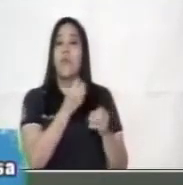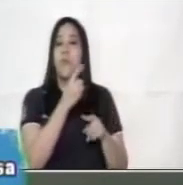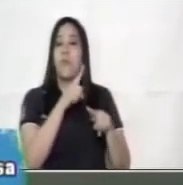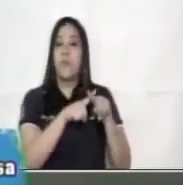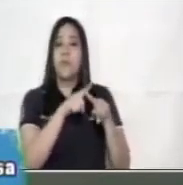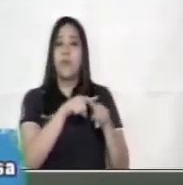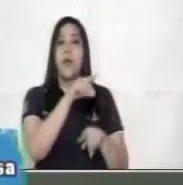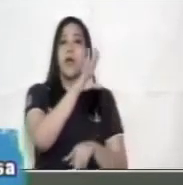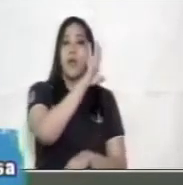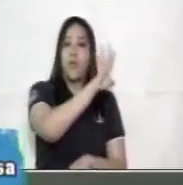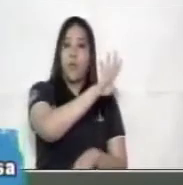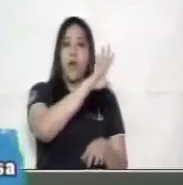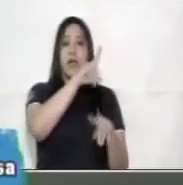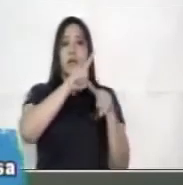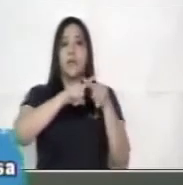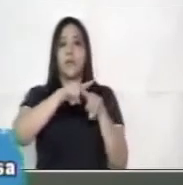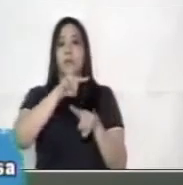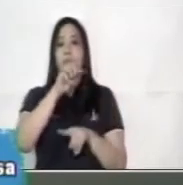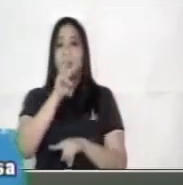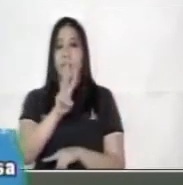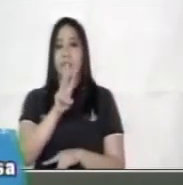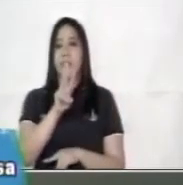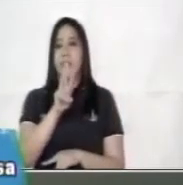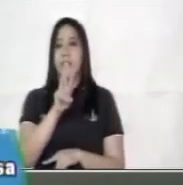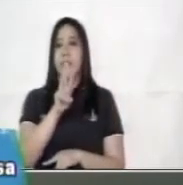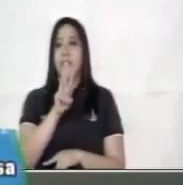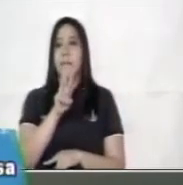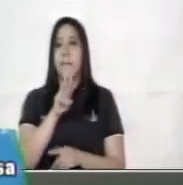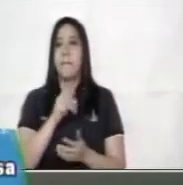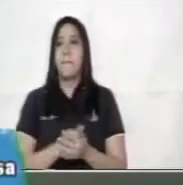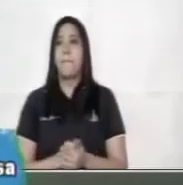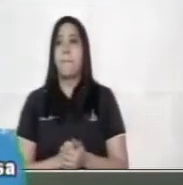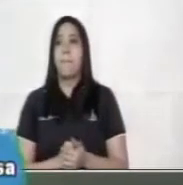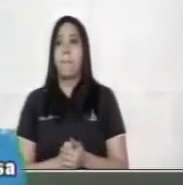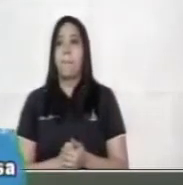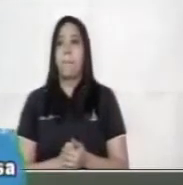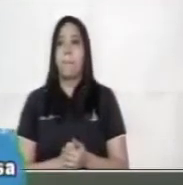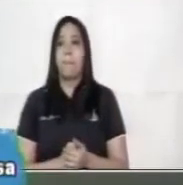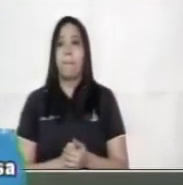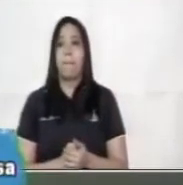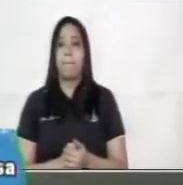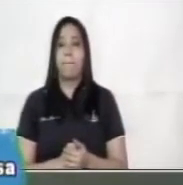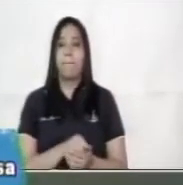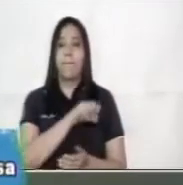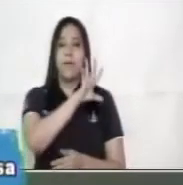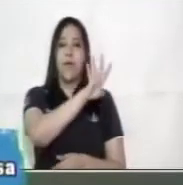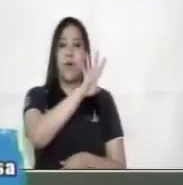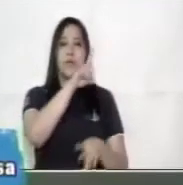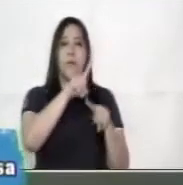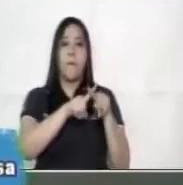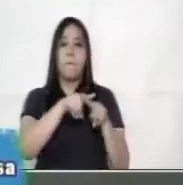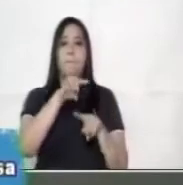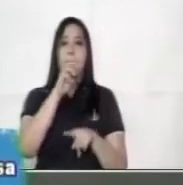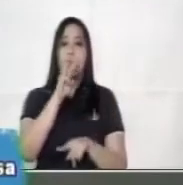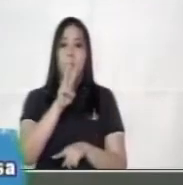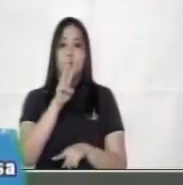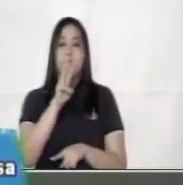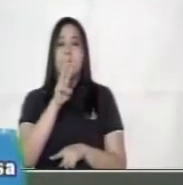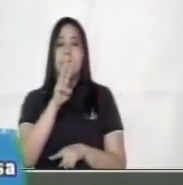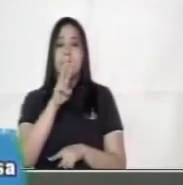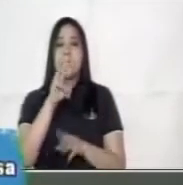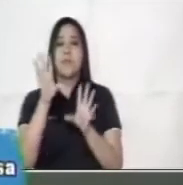por 3 y en este caso será 4 por 3, 12, pero lo voy a dejar